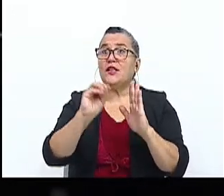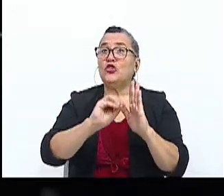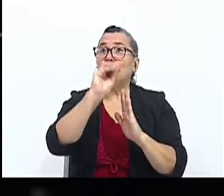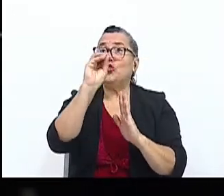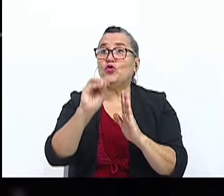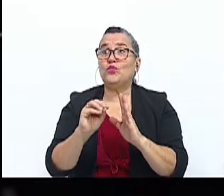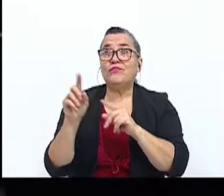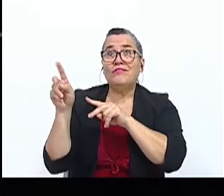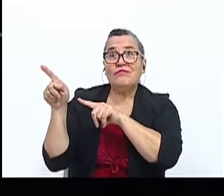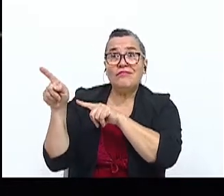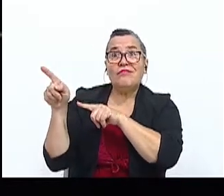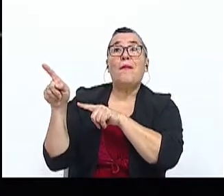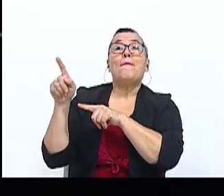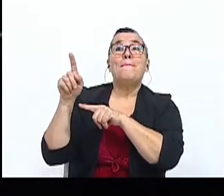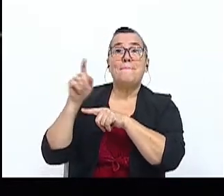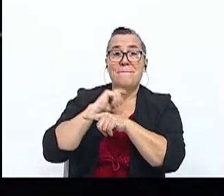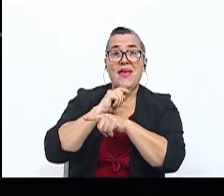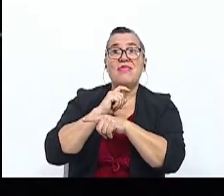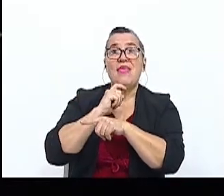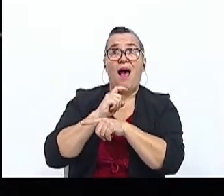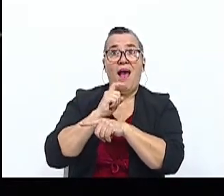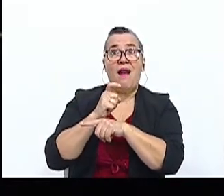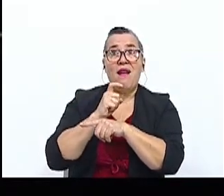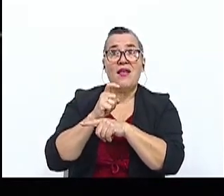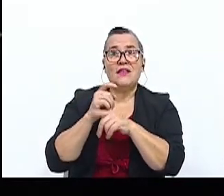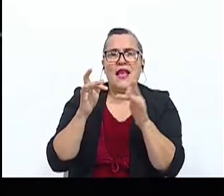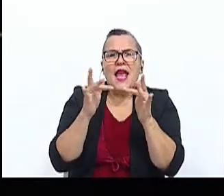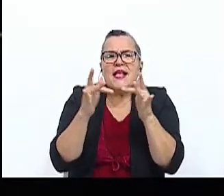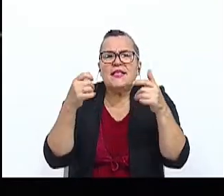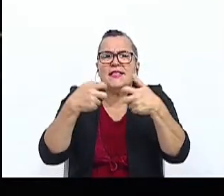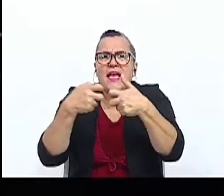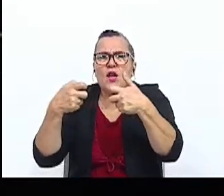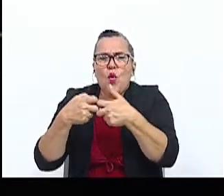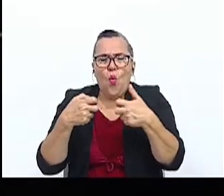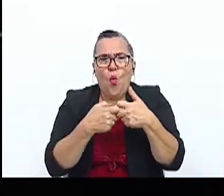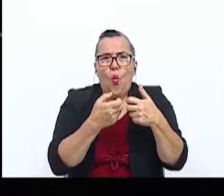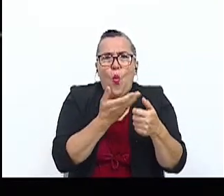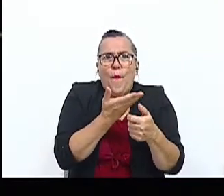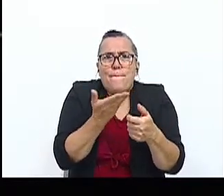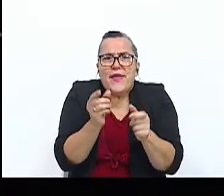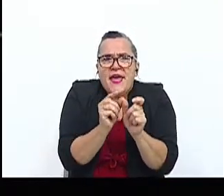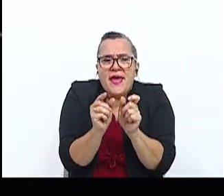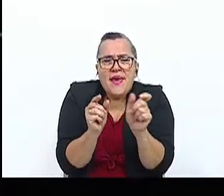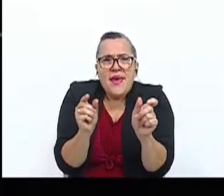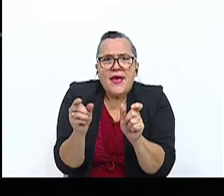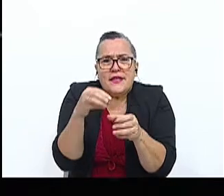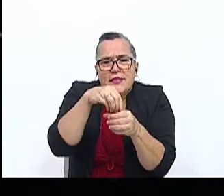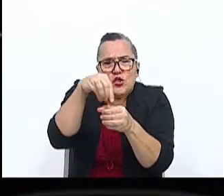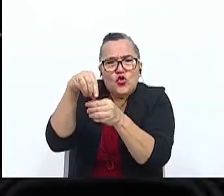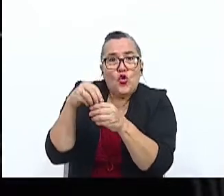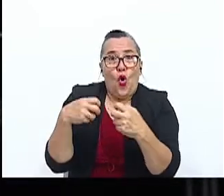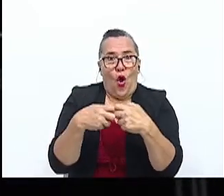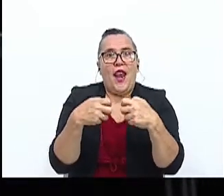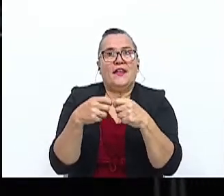28% son metales presentes en circuitos impresos, piezas mecánicas y componentes